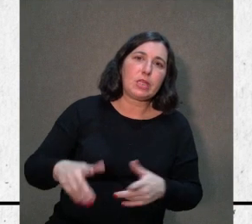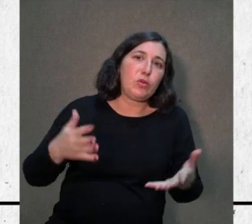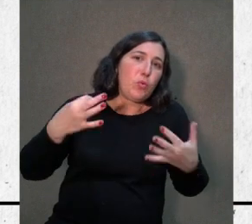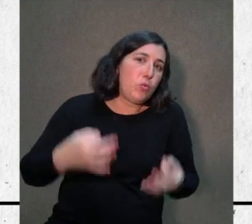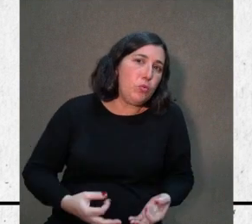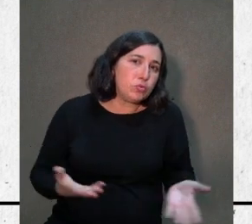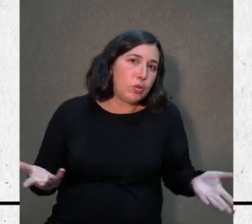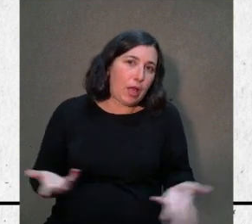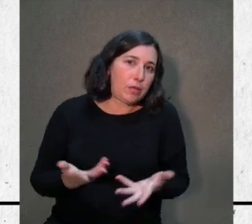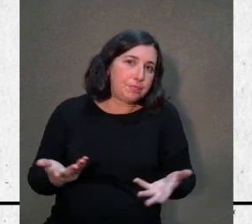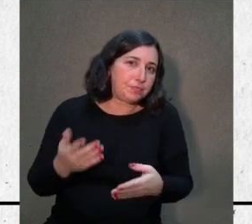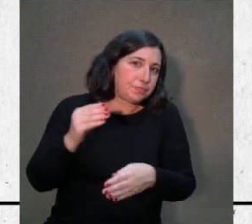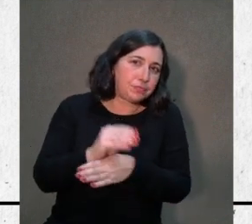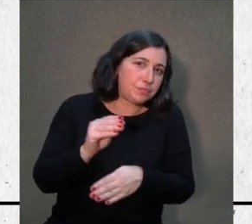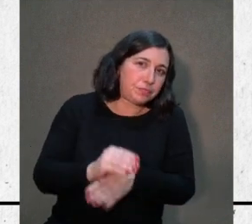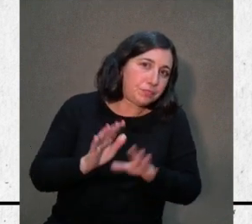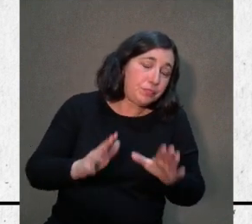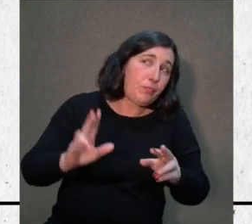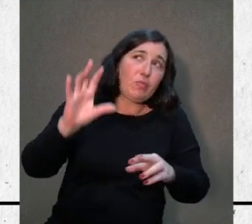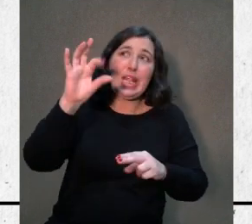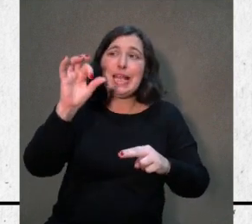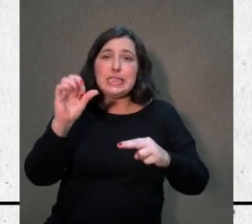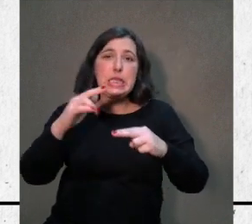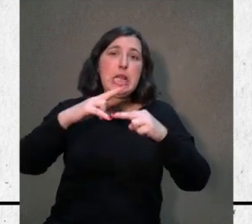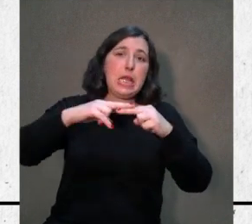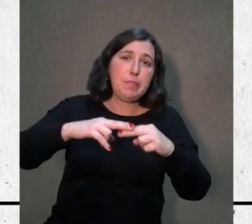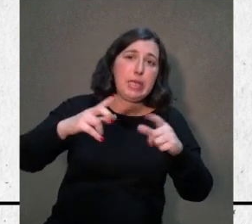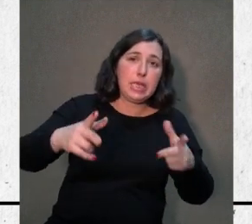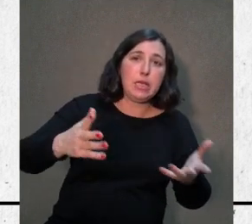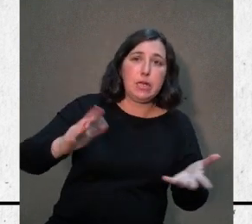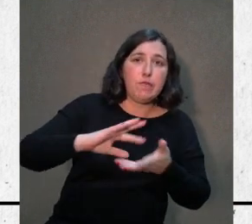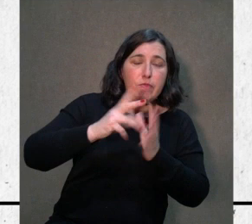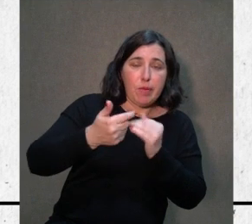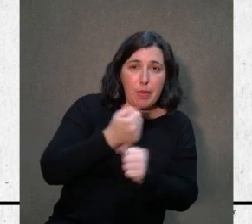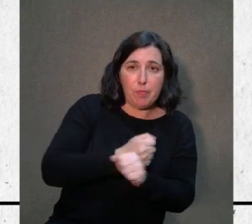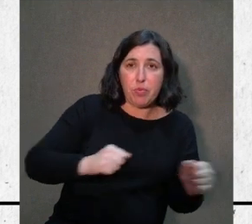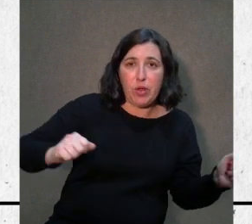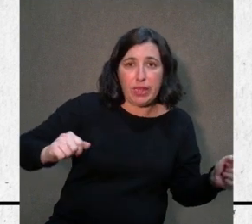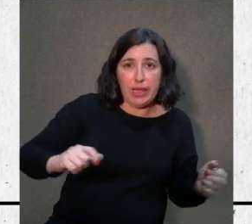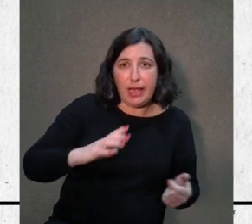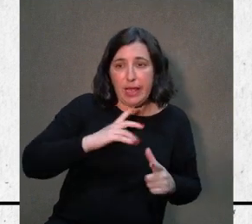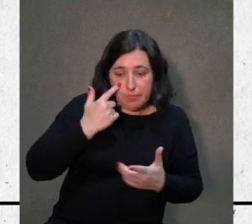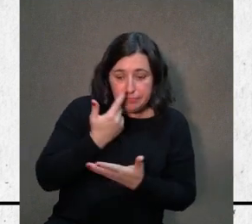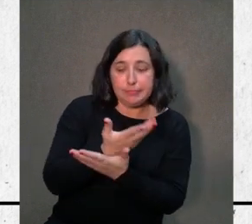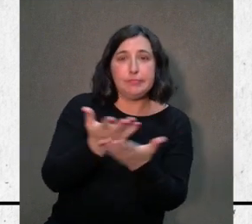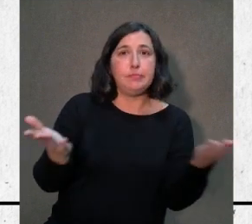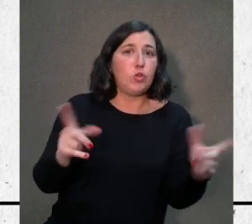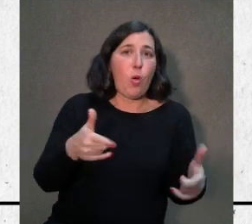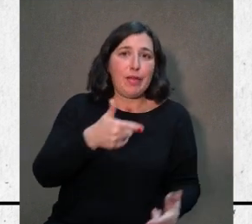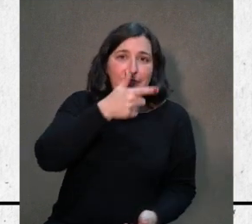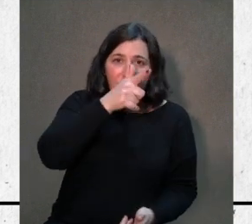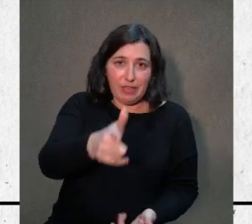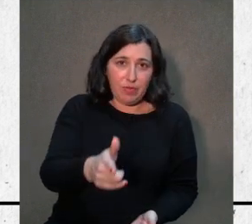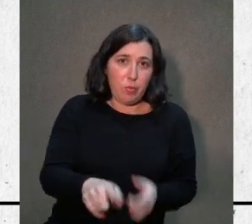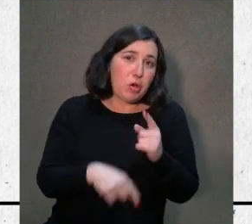Y bueno, es el lugar que le ha tocado a la cultura a través de eso, del streaming y eso, porque somos de los lugares que estamos sin tener presentaciones